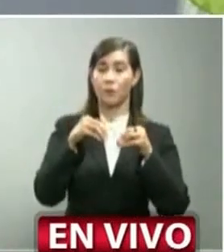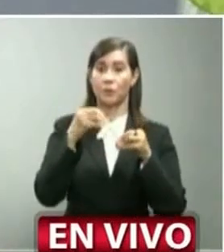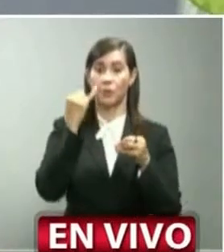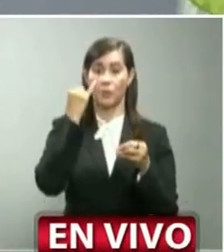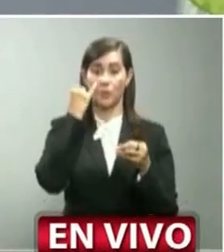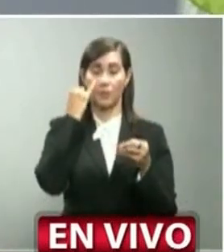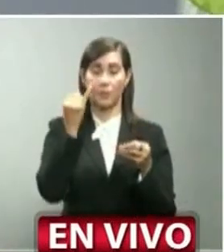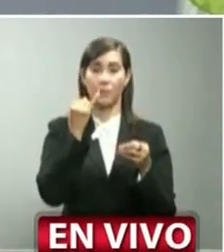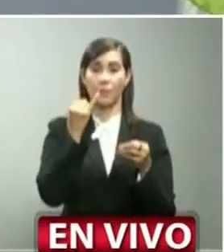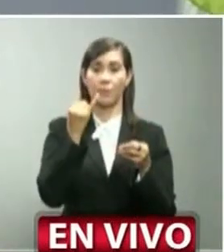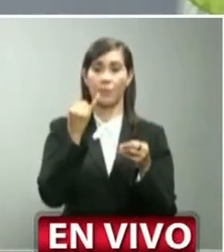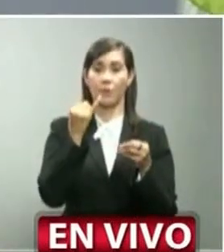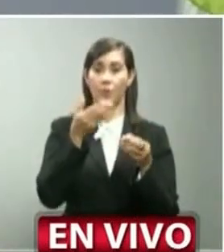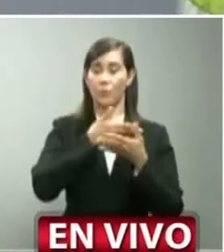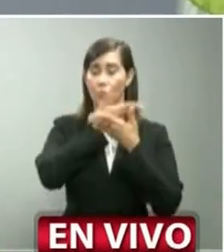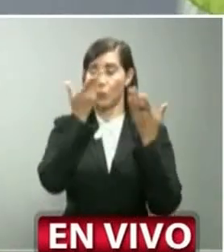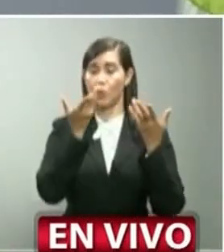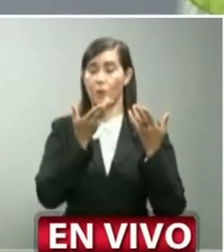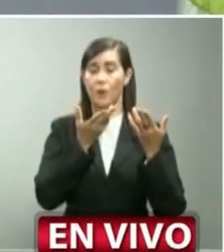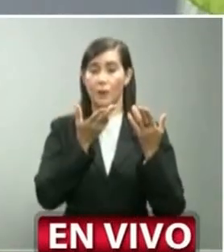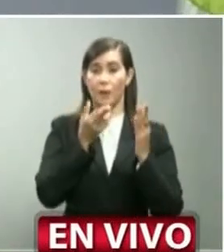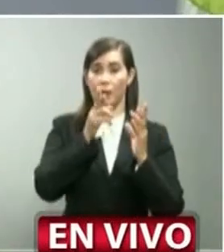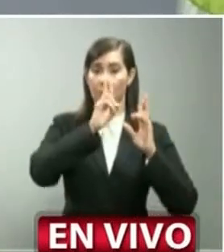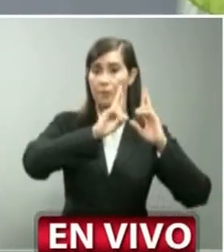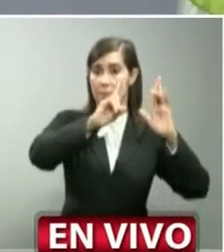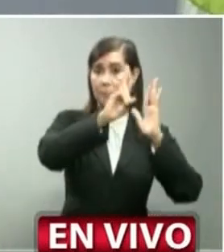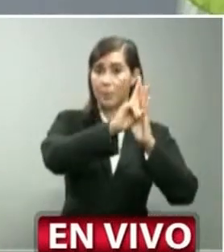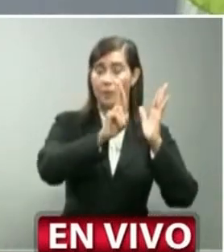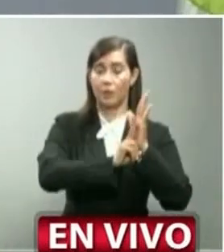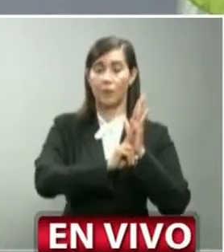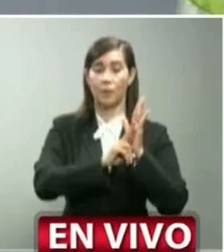establecimientos en los cuales se estén produciendo